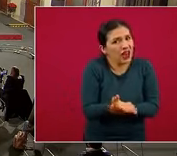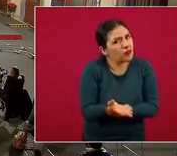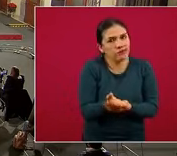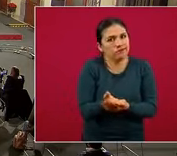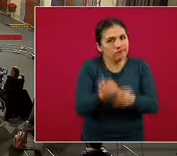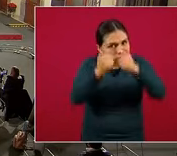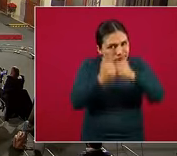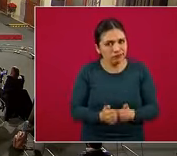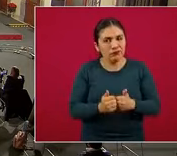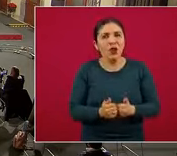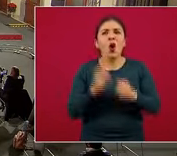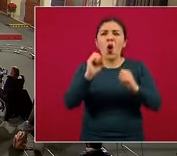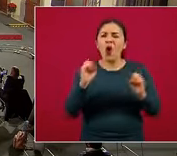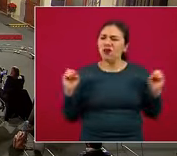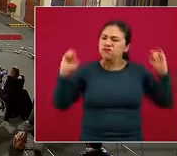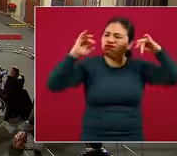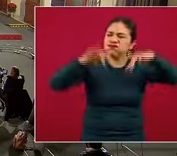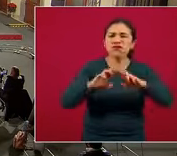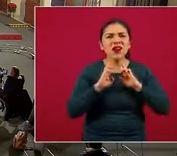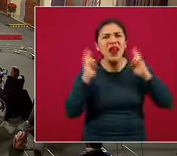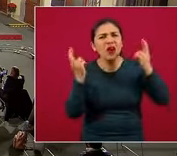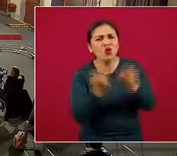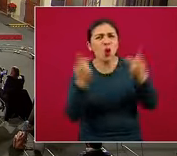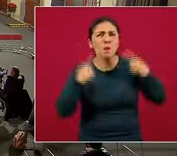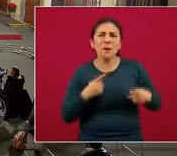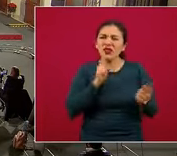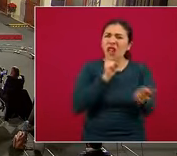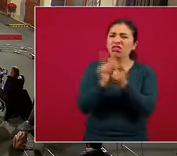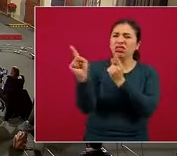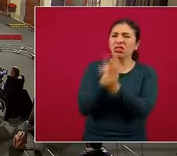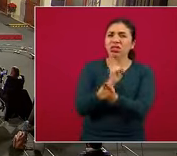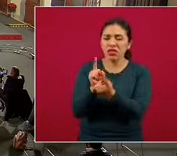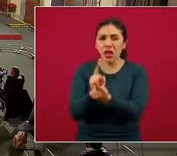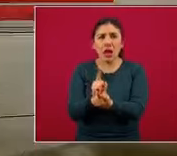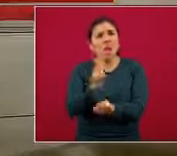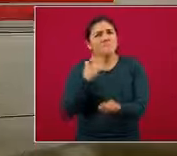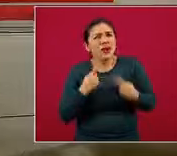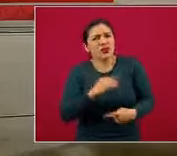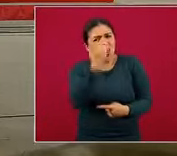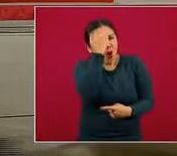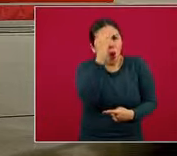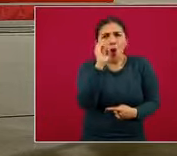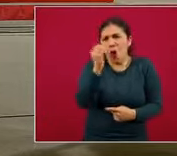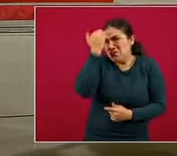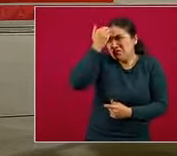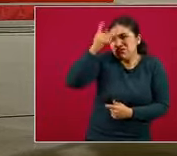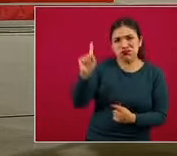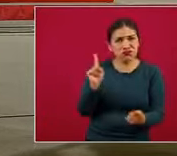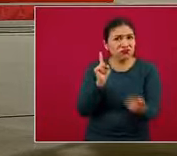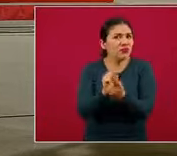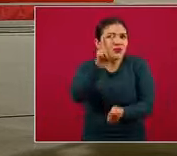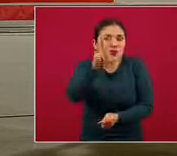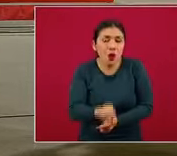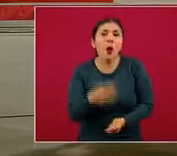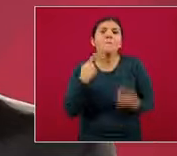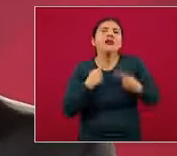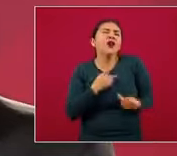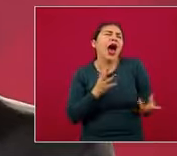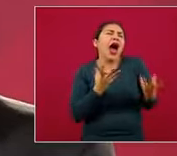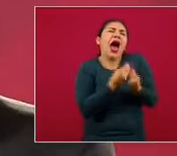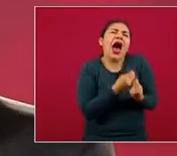evitar congregarnos, reunirnos con otras personas, conocidas o no conocidas, cercanas o no